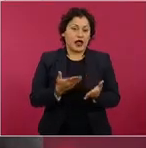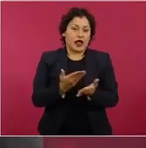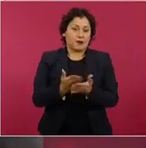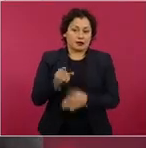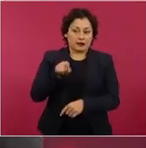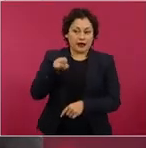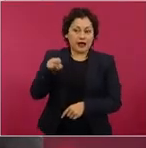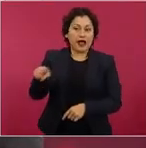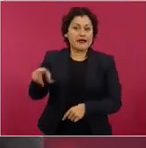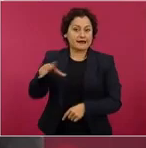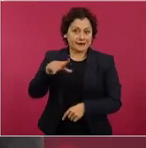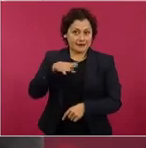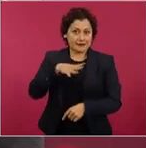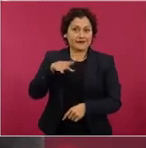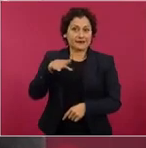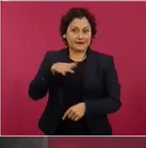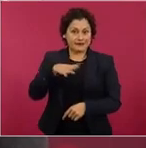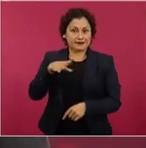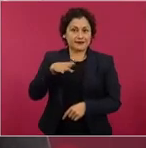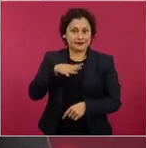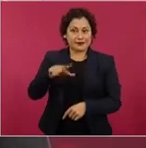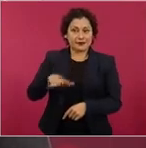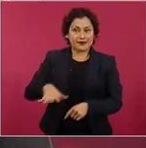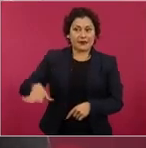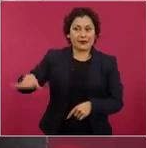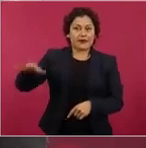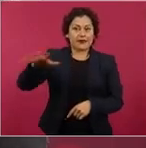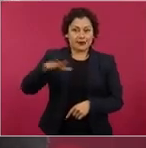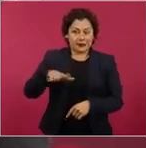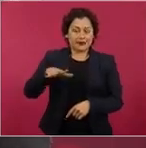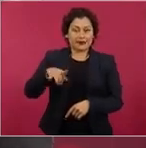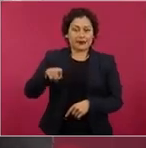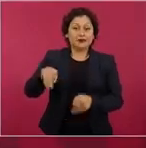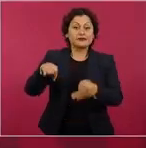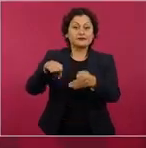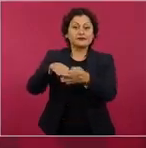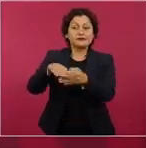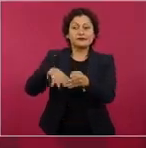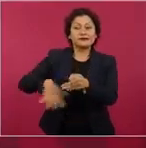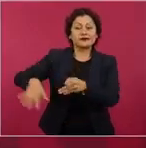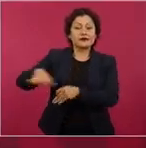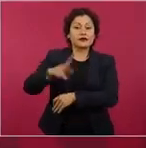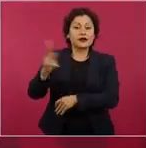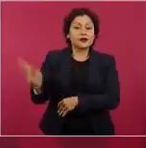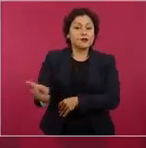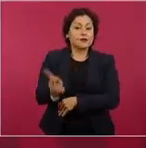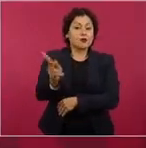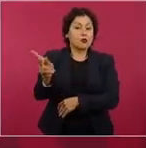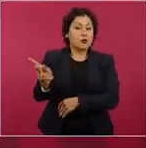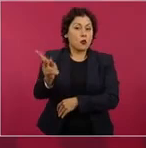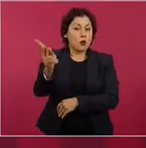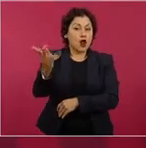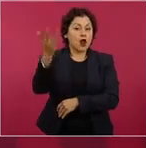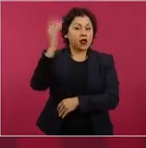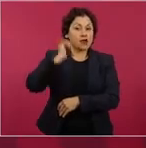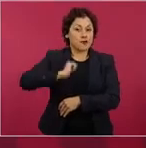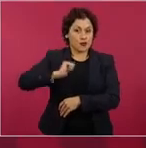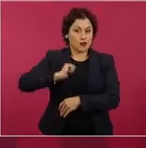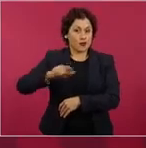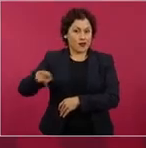fundó Tatabasco. Está el pueblo antiguo de Santa Fe, que no